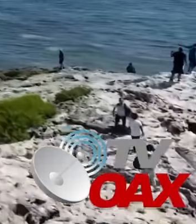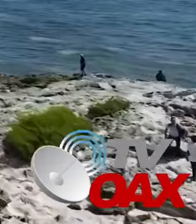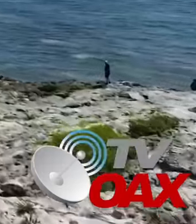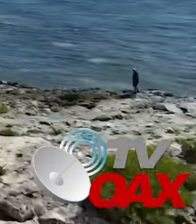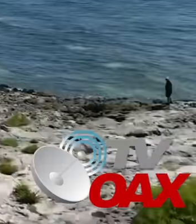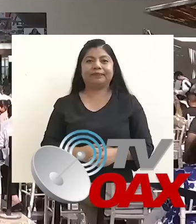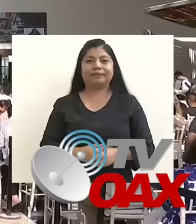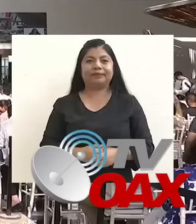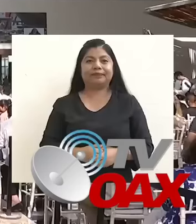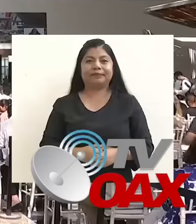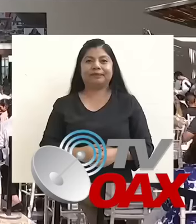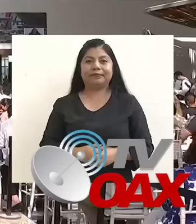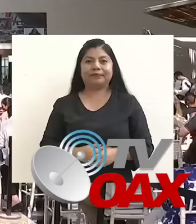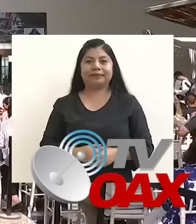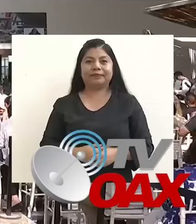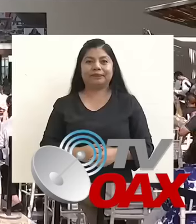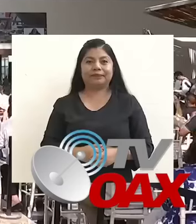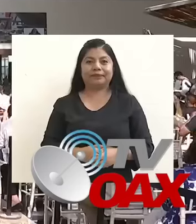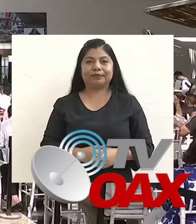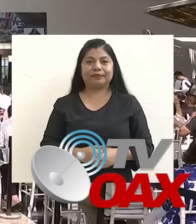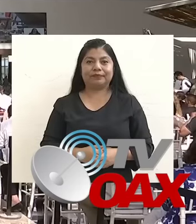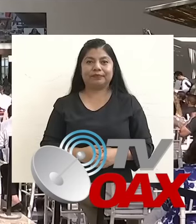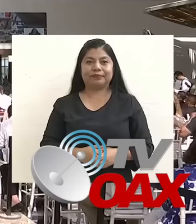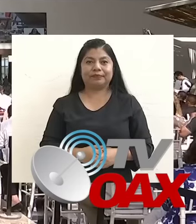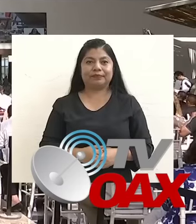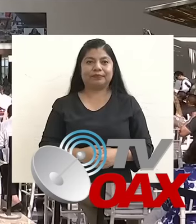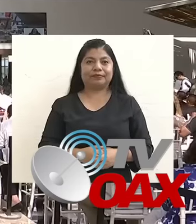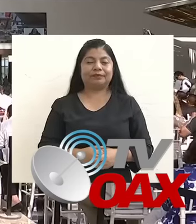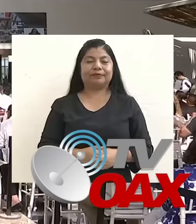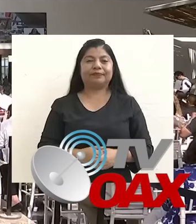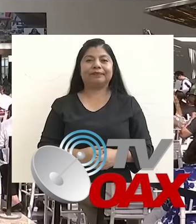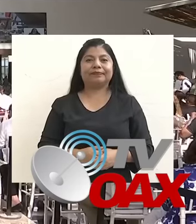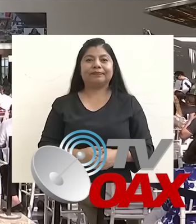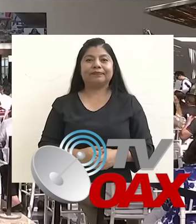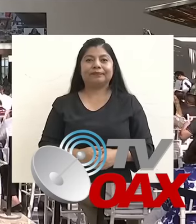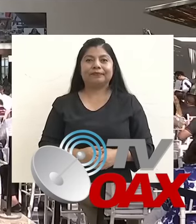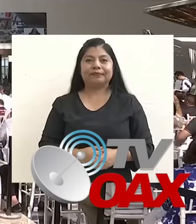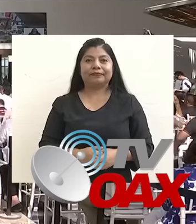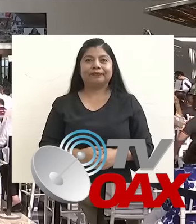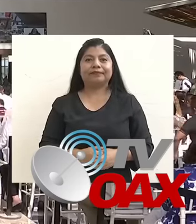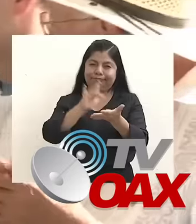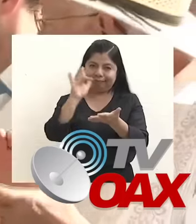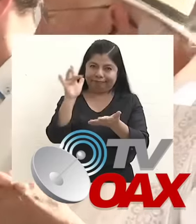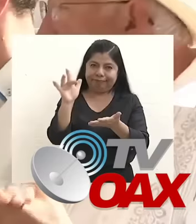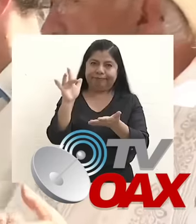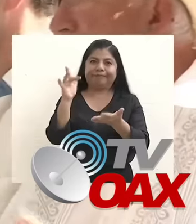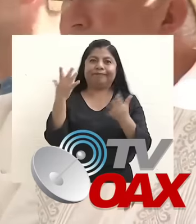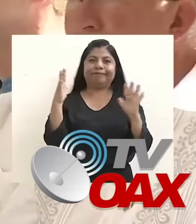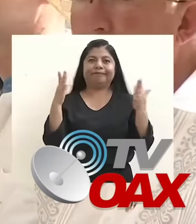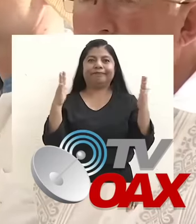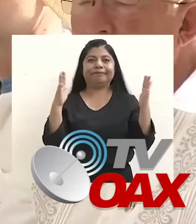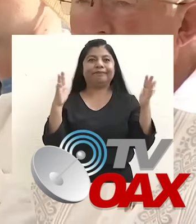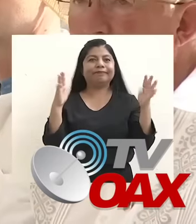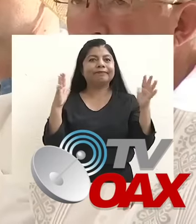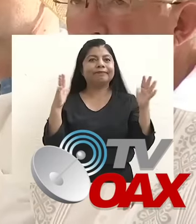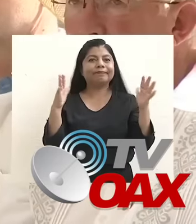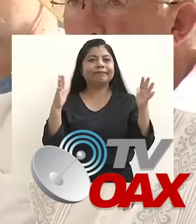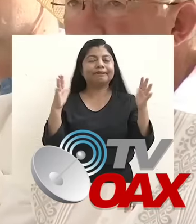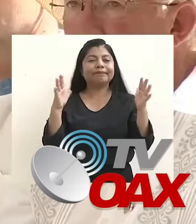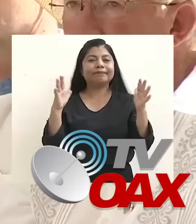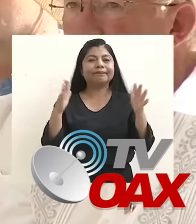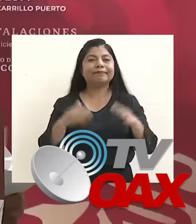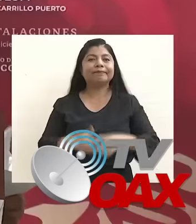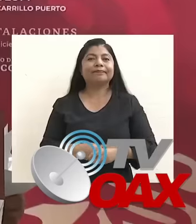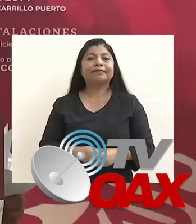A la ceremonia de inauguración acudieron los gobernadores afines a la Cuarta Transformación y funcionarios del